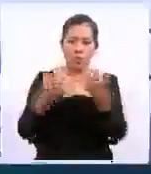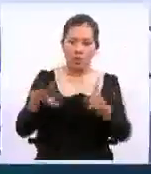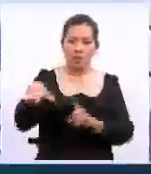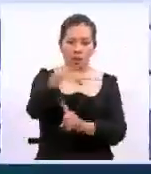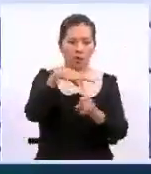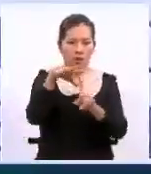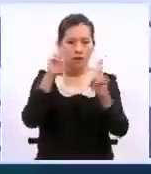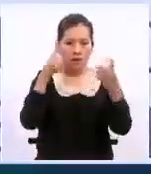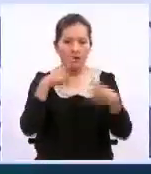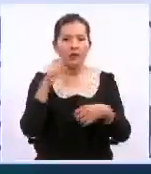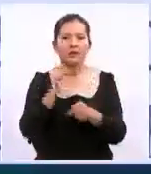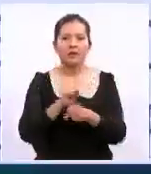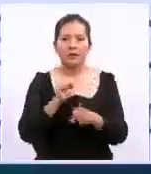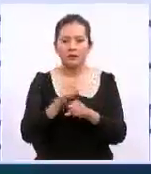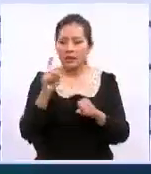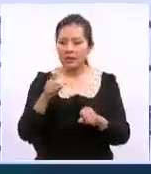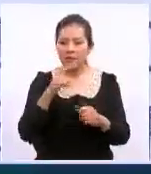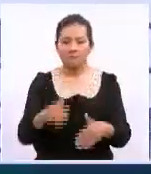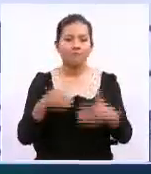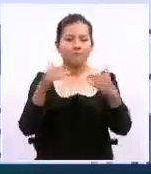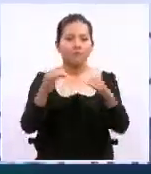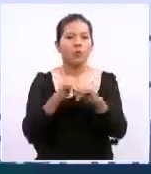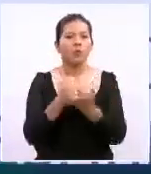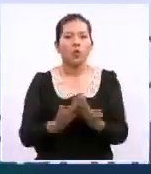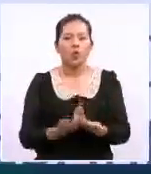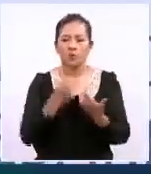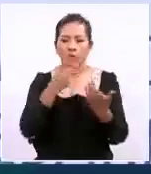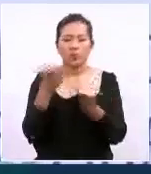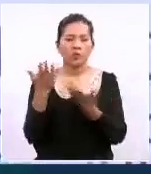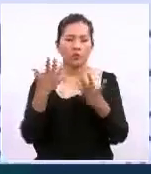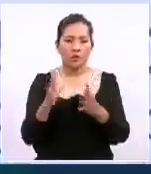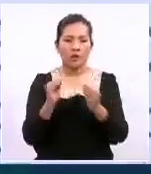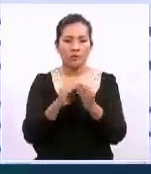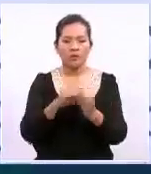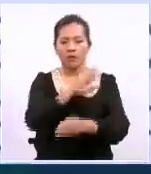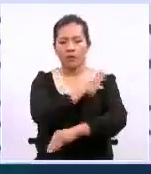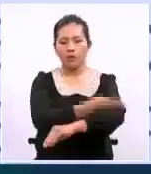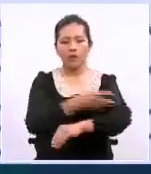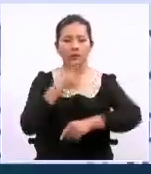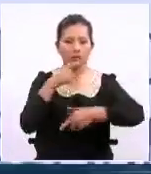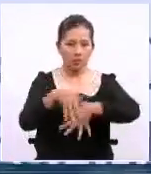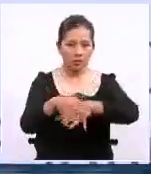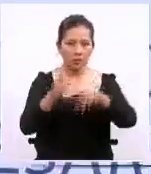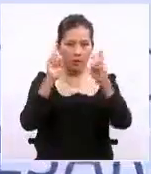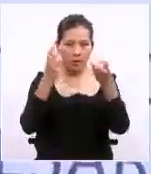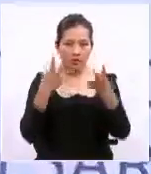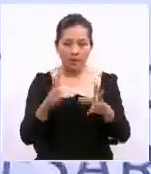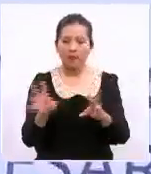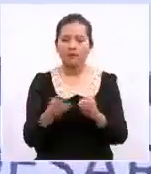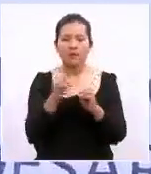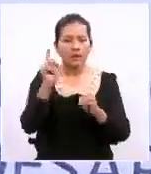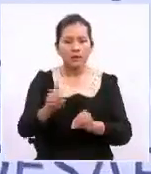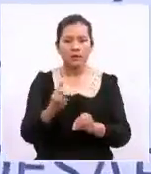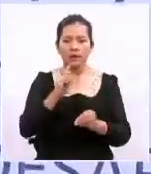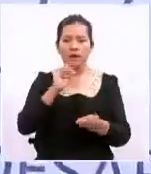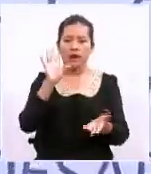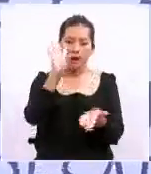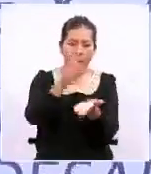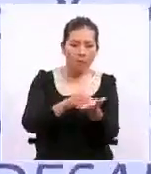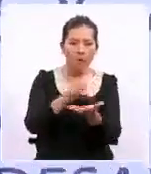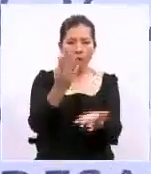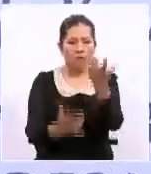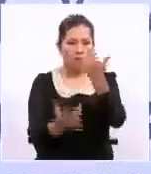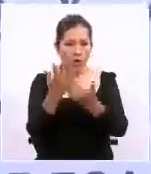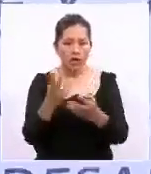ponderar el trabajo que está contribuyendo las Fuerzas Armadas en el tema de apago de fuego, en tareas